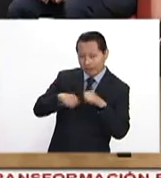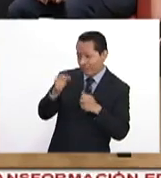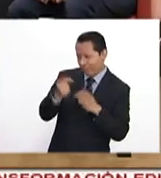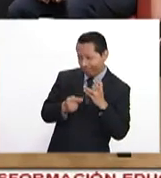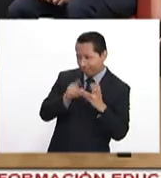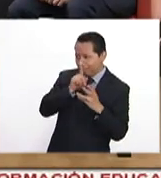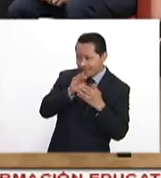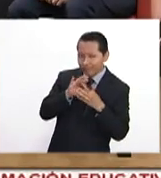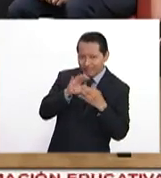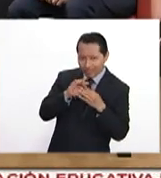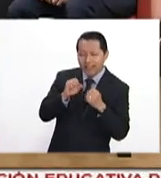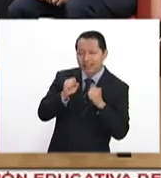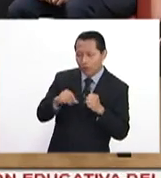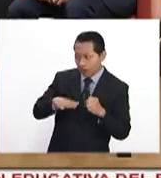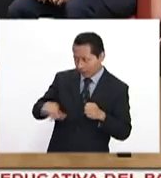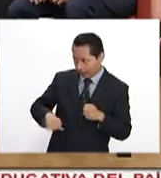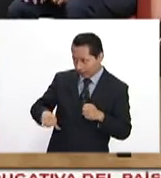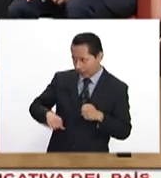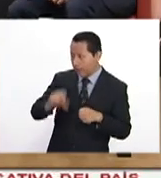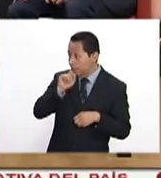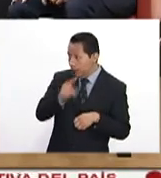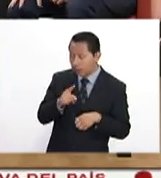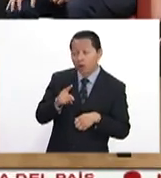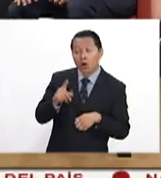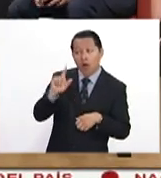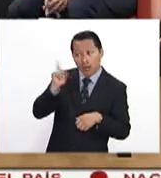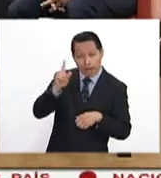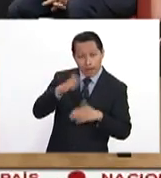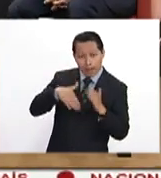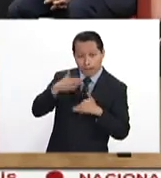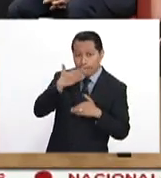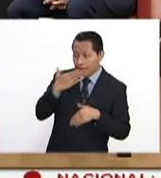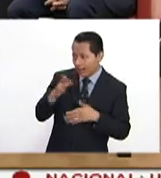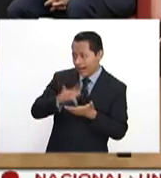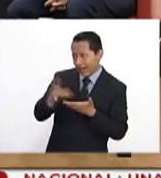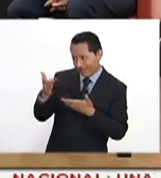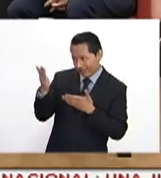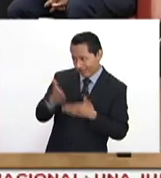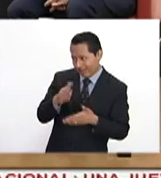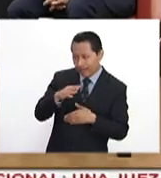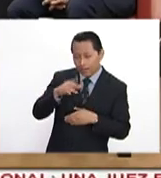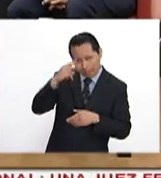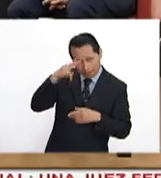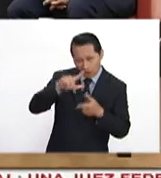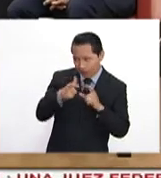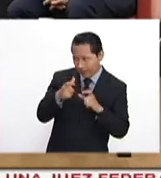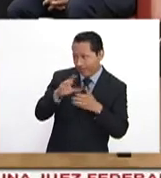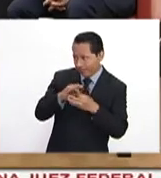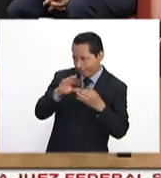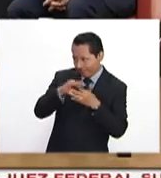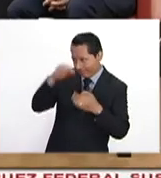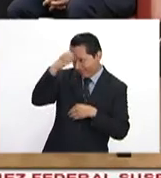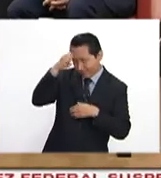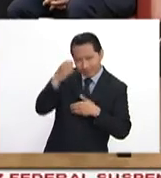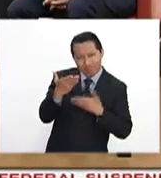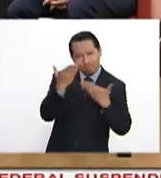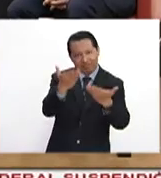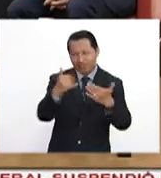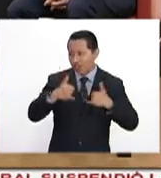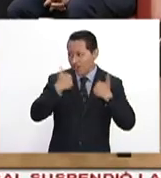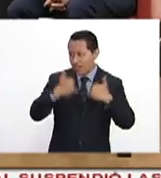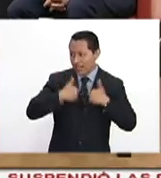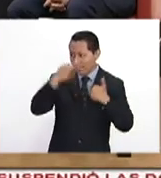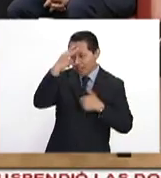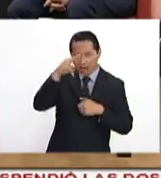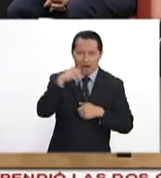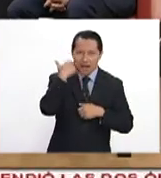que también son interesantes. Te deseamos mucho éxito y pues gracias por haber venido a México al Día a compartir tu experiencia con todos los jóvenes mexicanos que están pensando